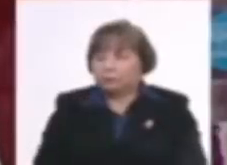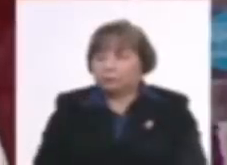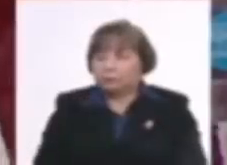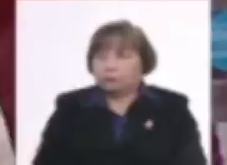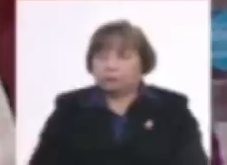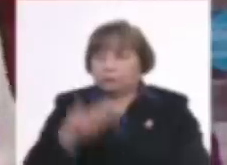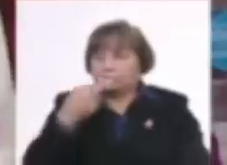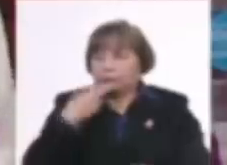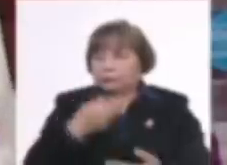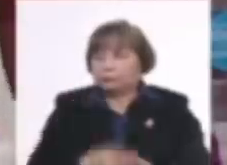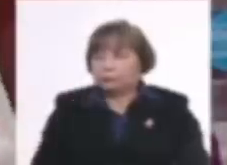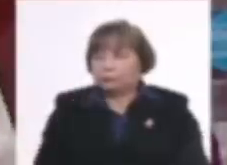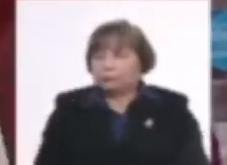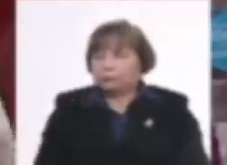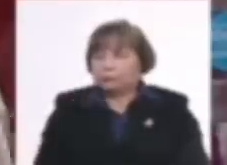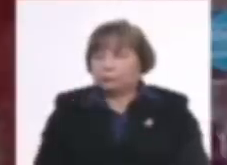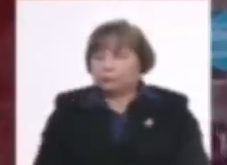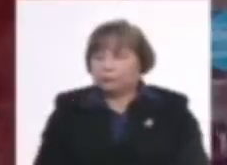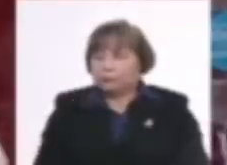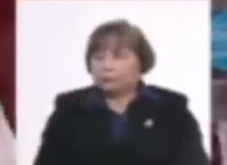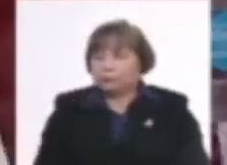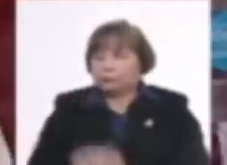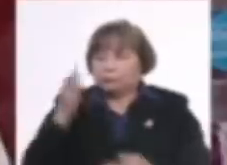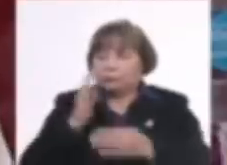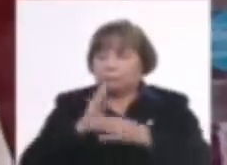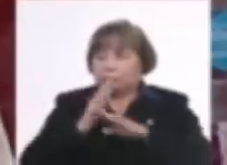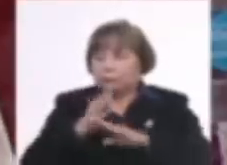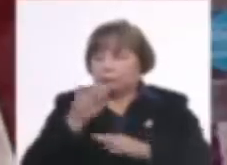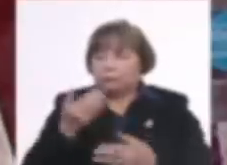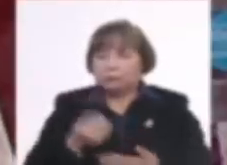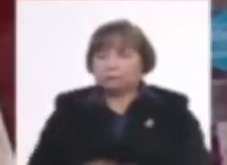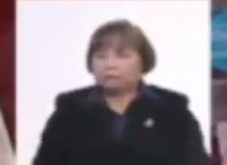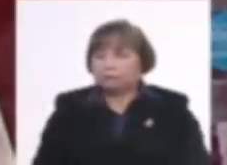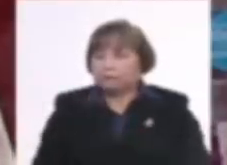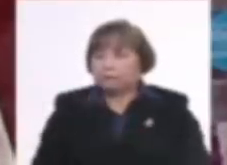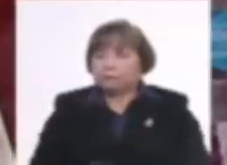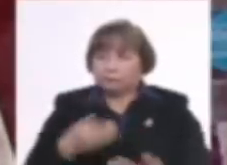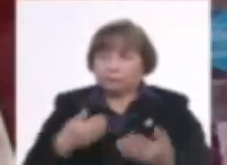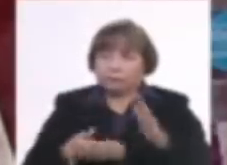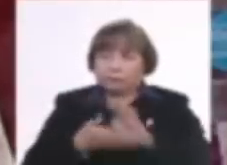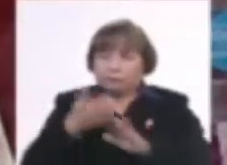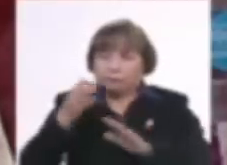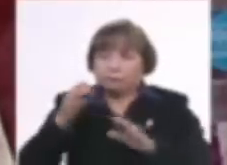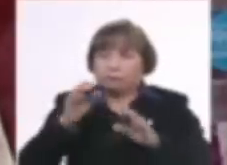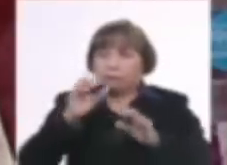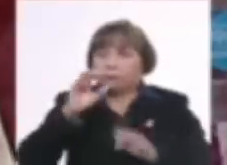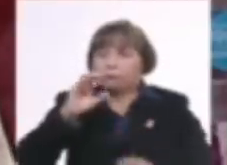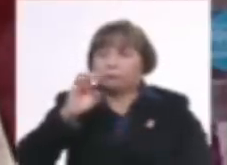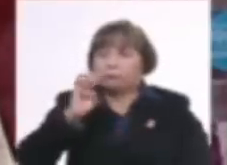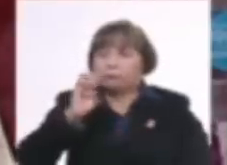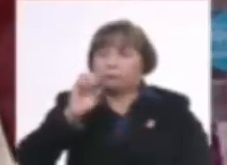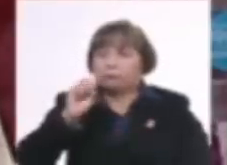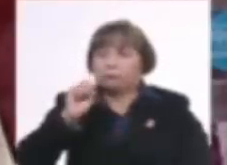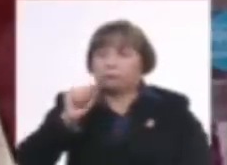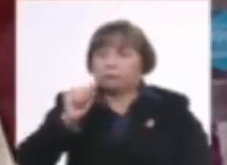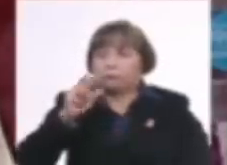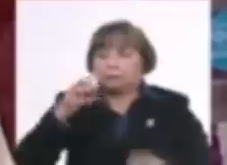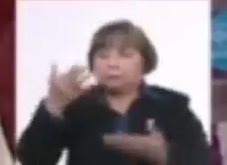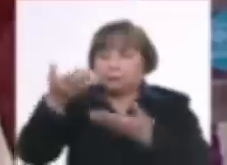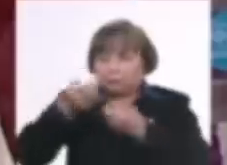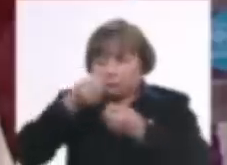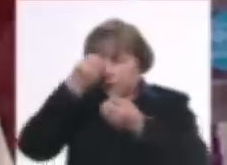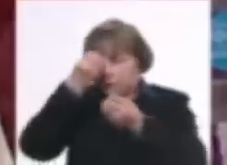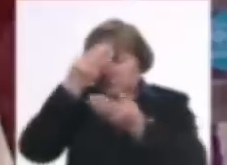¿Para qué responda, señorita Paredes? Esto, por su intermedio, yo fui a censar. Mi trabajo era